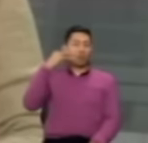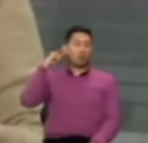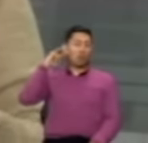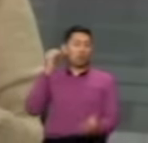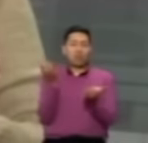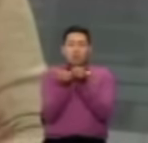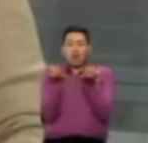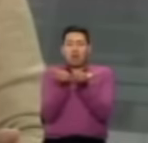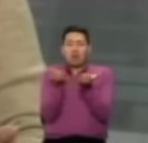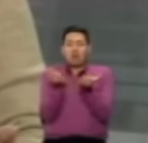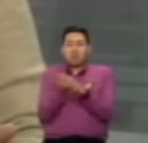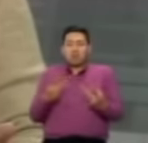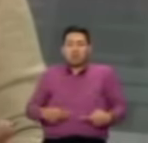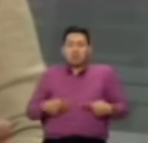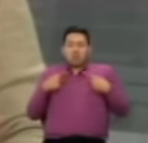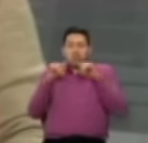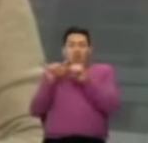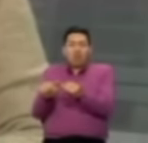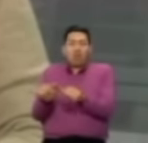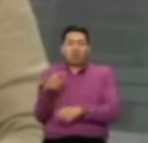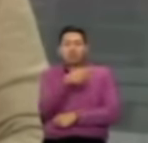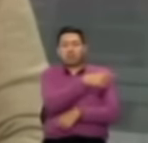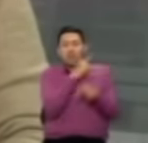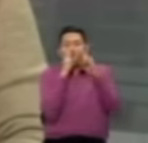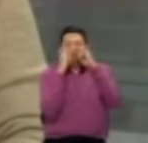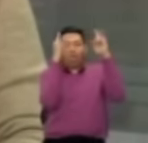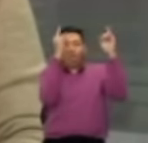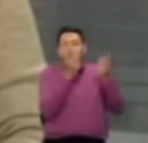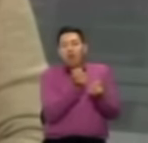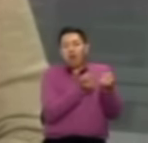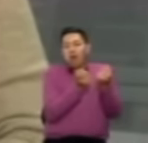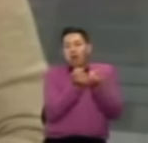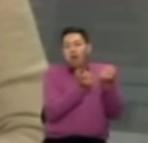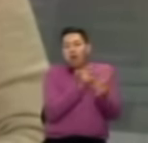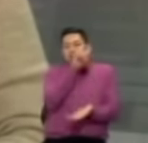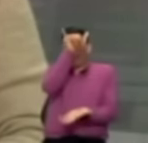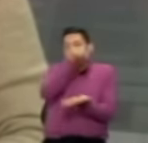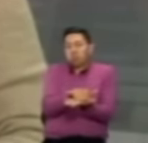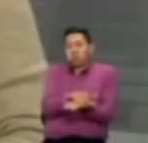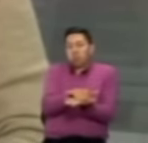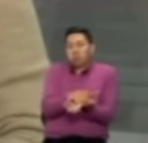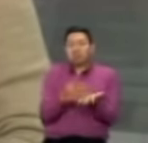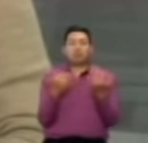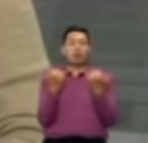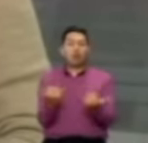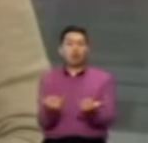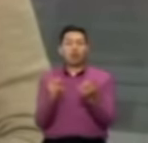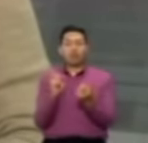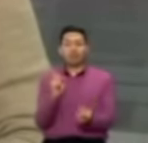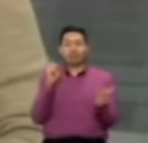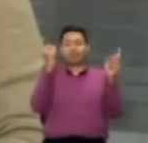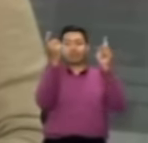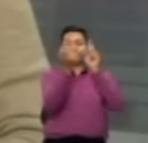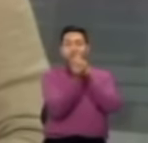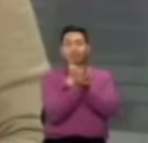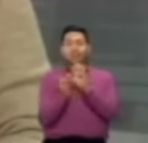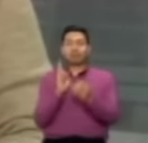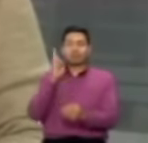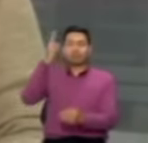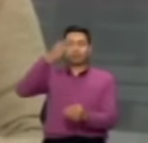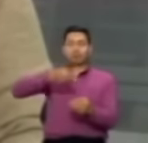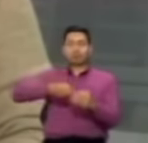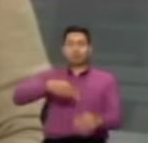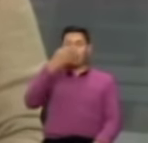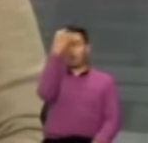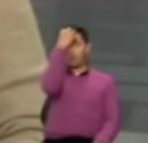tenía la partidocracia estancada nuestra niñez? Y están hoy en educación gratuita,